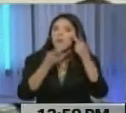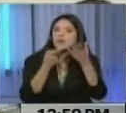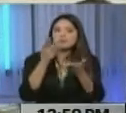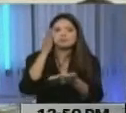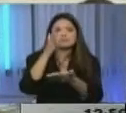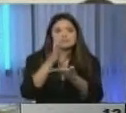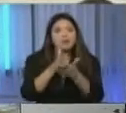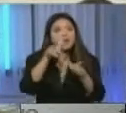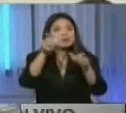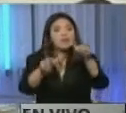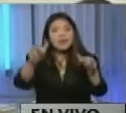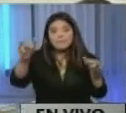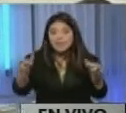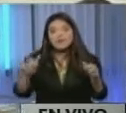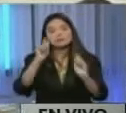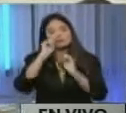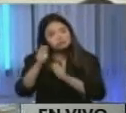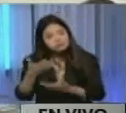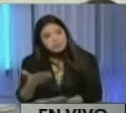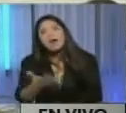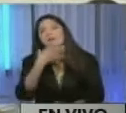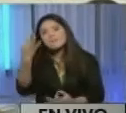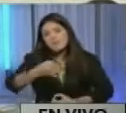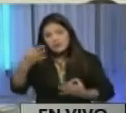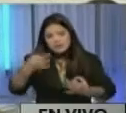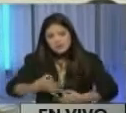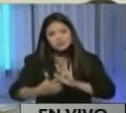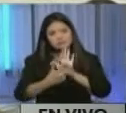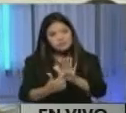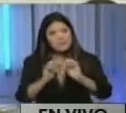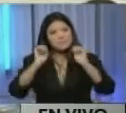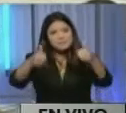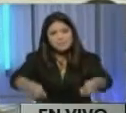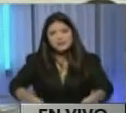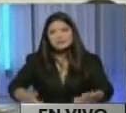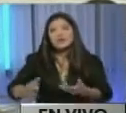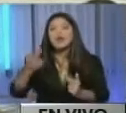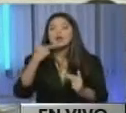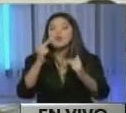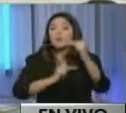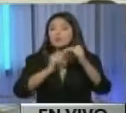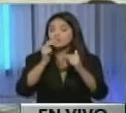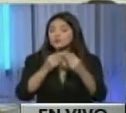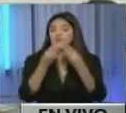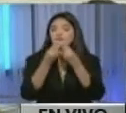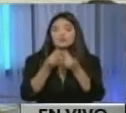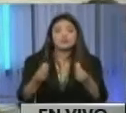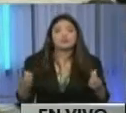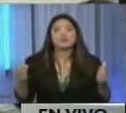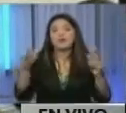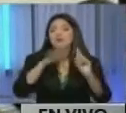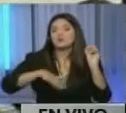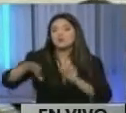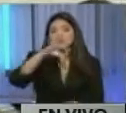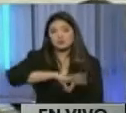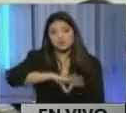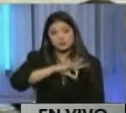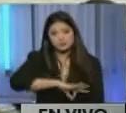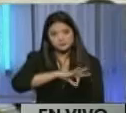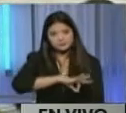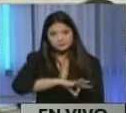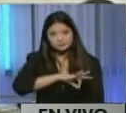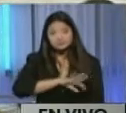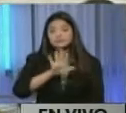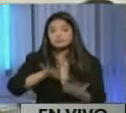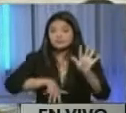de las víctimas y el reconocimiento de la verdad como punto de partida para la reconstrucción del tejido social. El